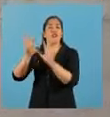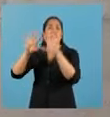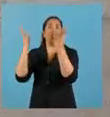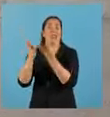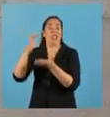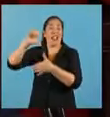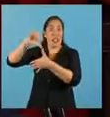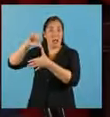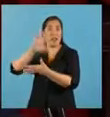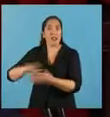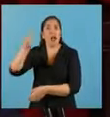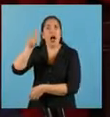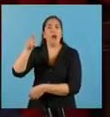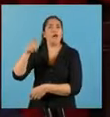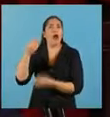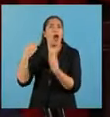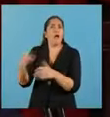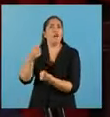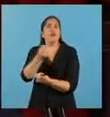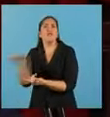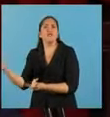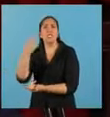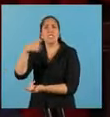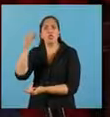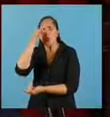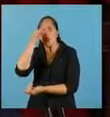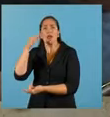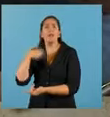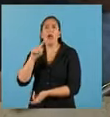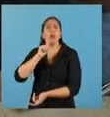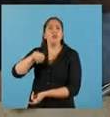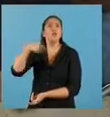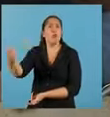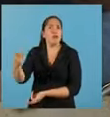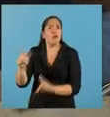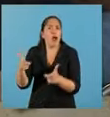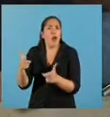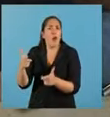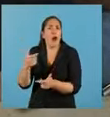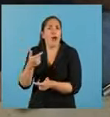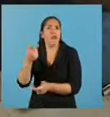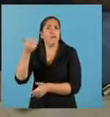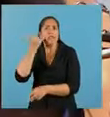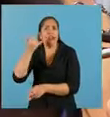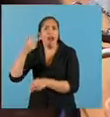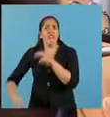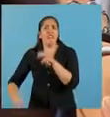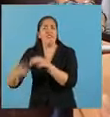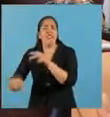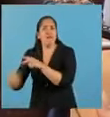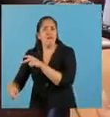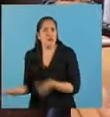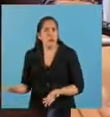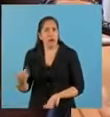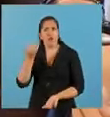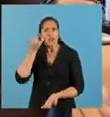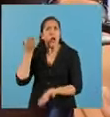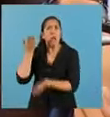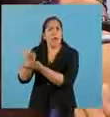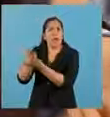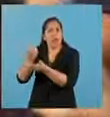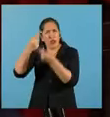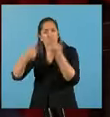casos tienen el plazo de respuesta vencido. Cuando el Estado no responde algunas de esas peticiones, las consecuencias